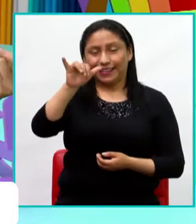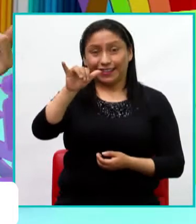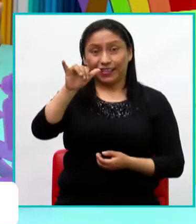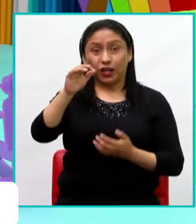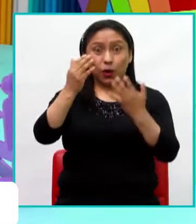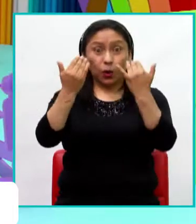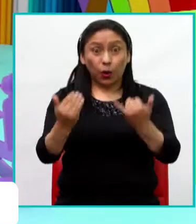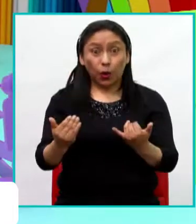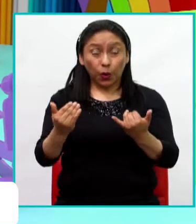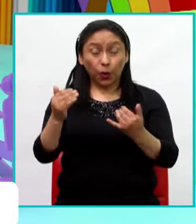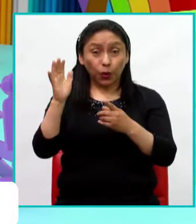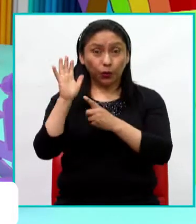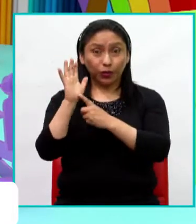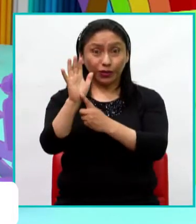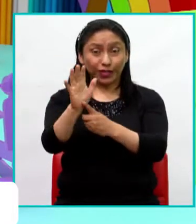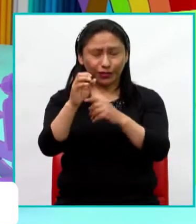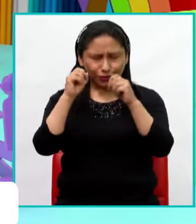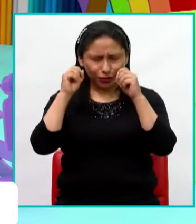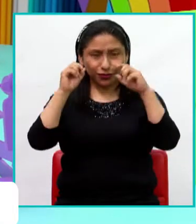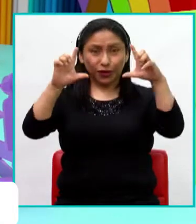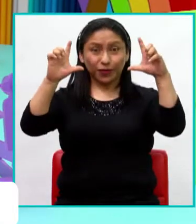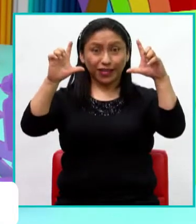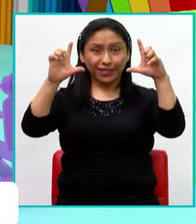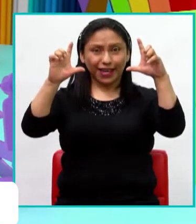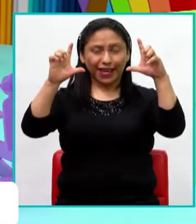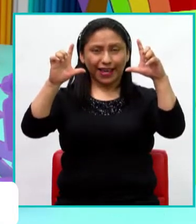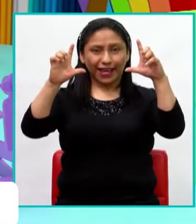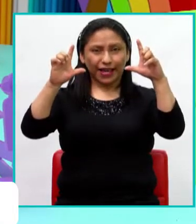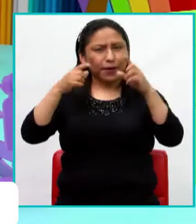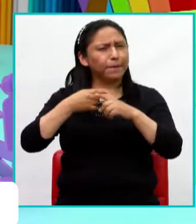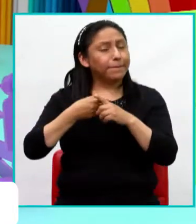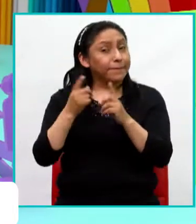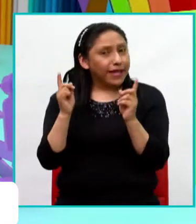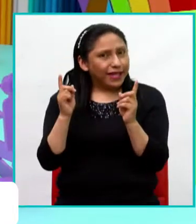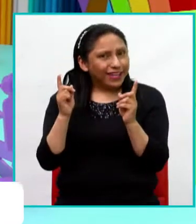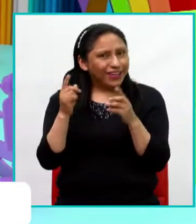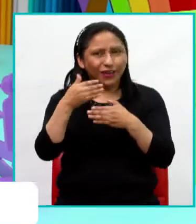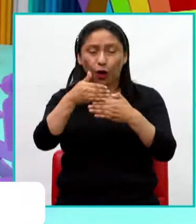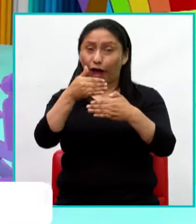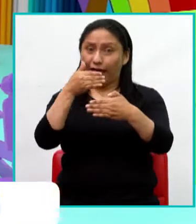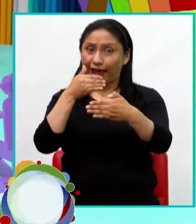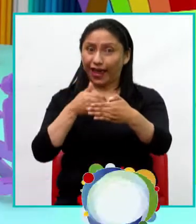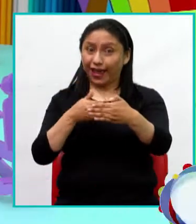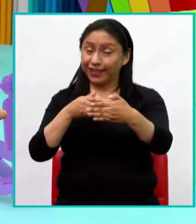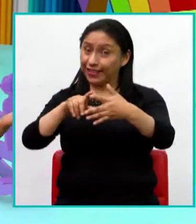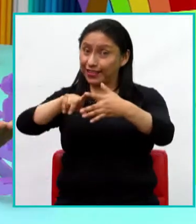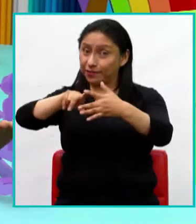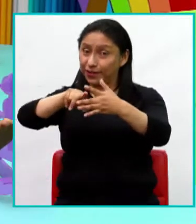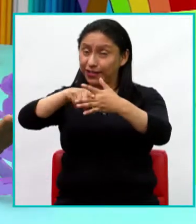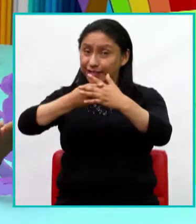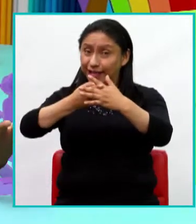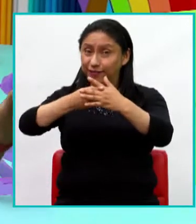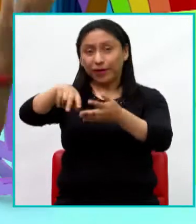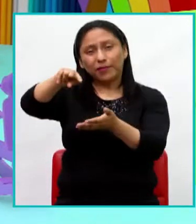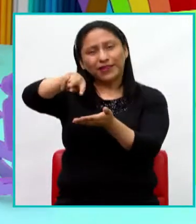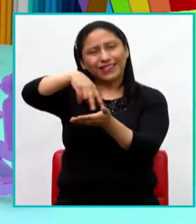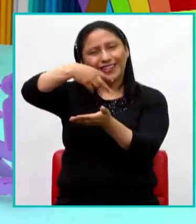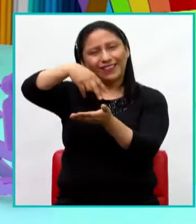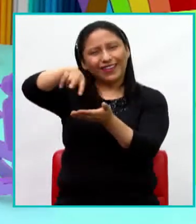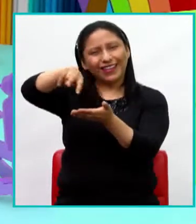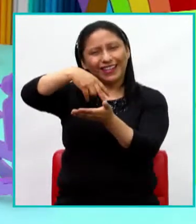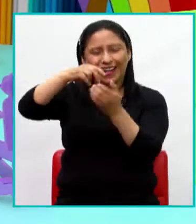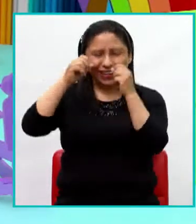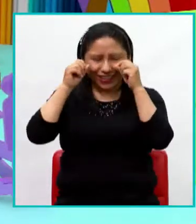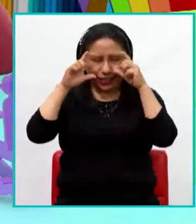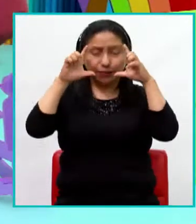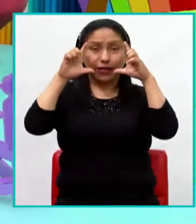he traído una sorpresa para ustedes también, pero antes de comenzar vamos a bailar, vamos a despertar